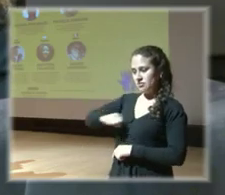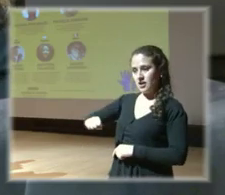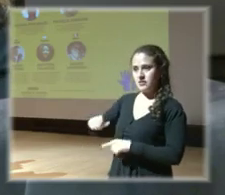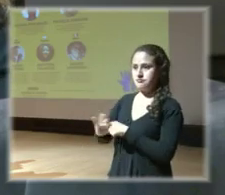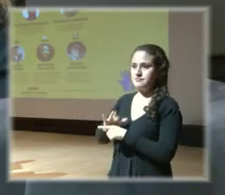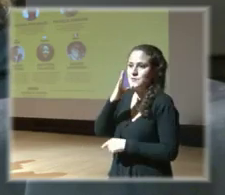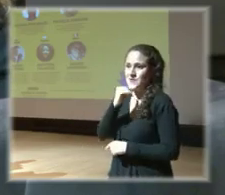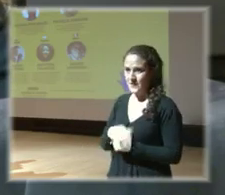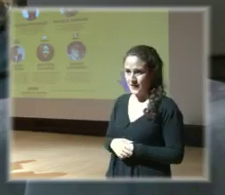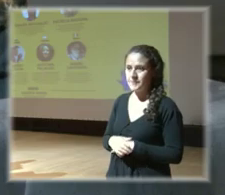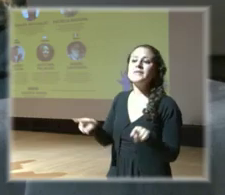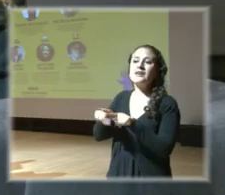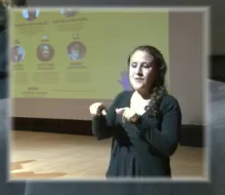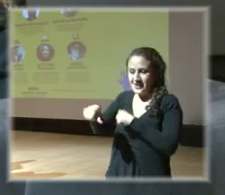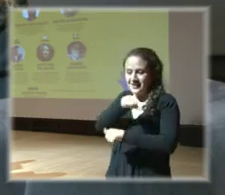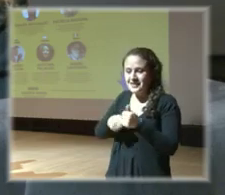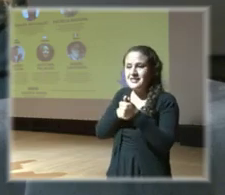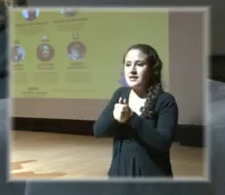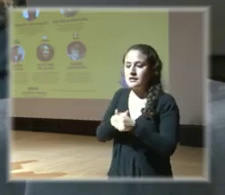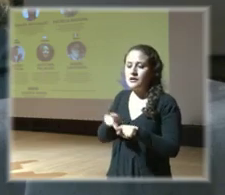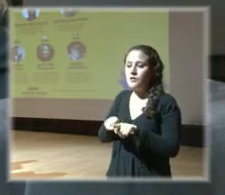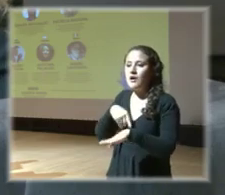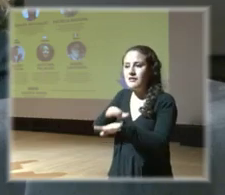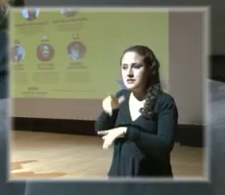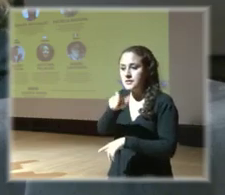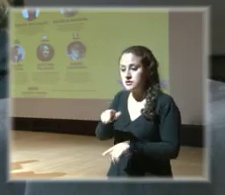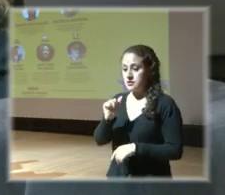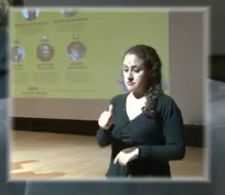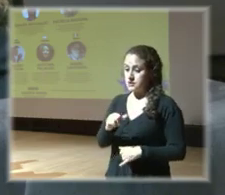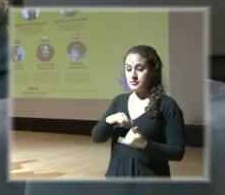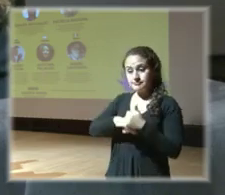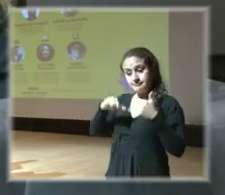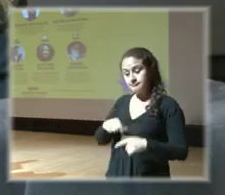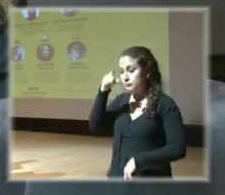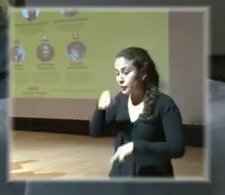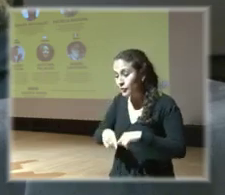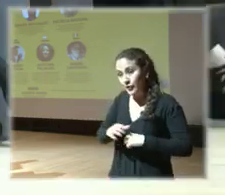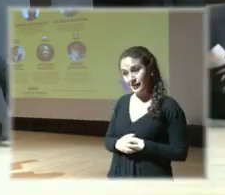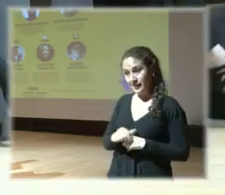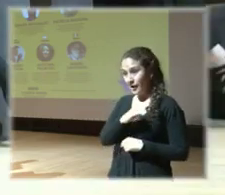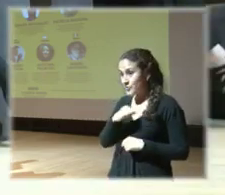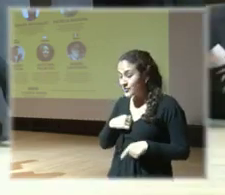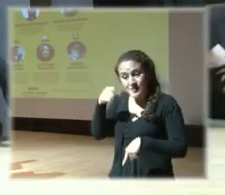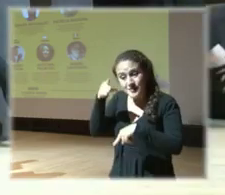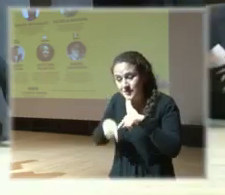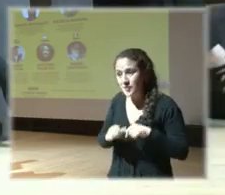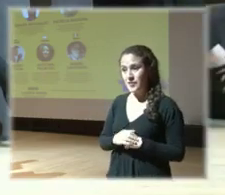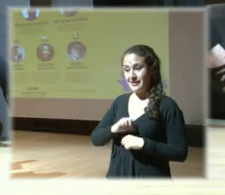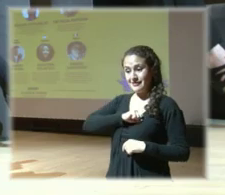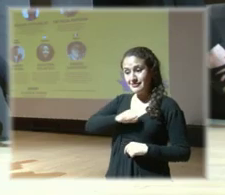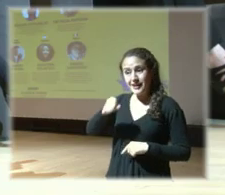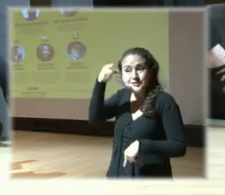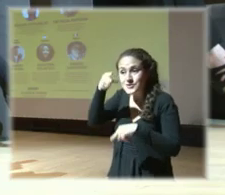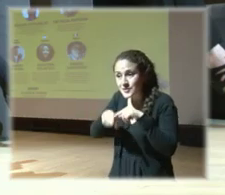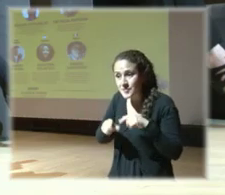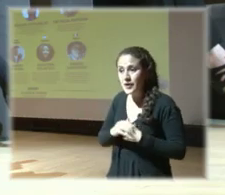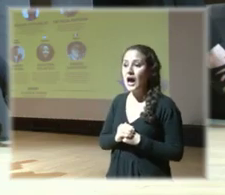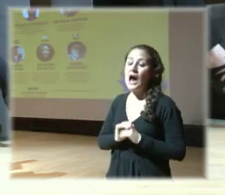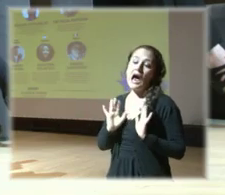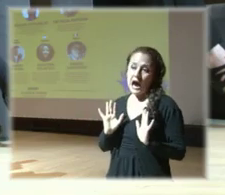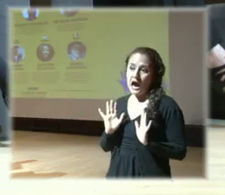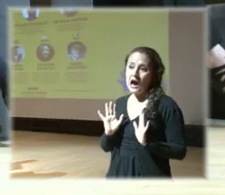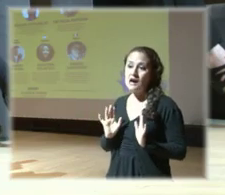La interdicción le viene a decir a la persona, usted no puede tomar decisiones autónomas, usted no puede ejercer sus derechos por sí mismos, y esto